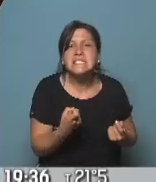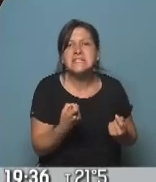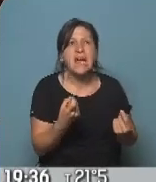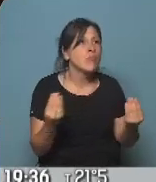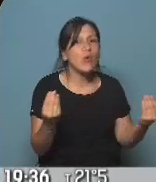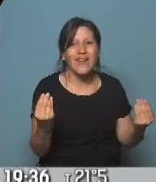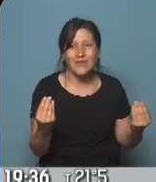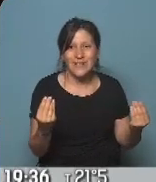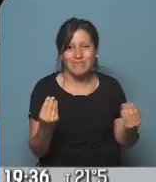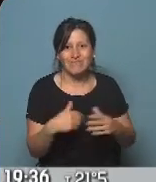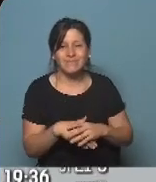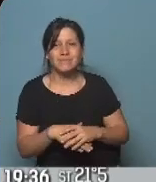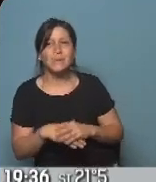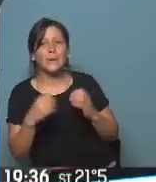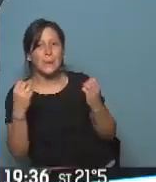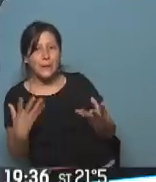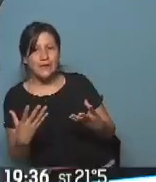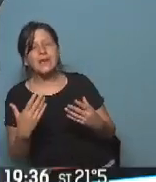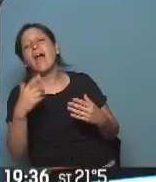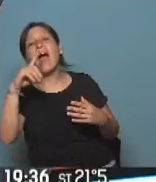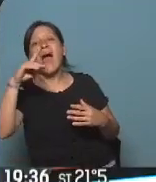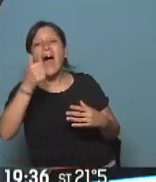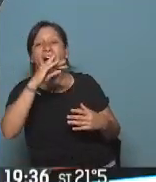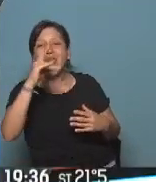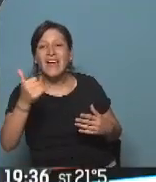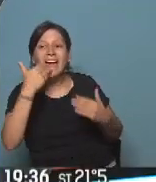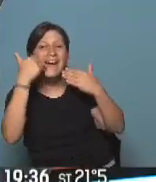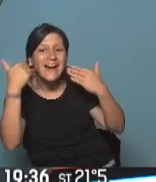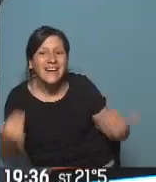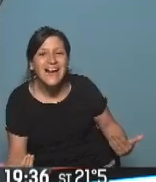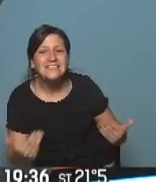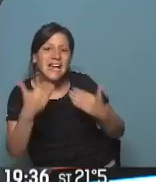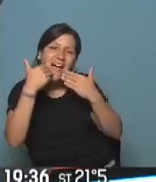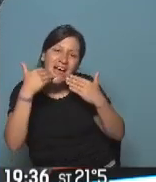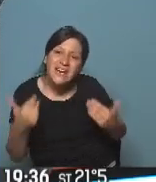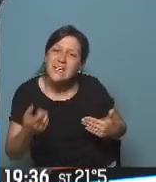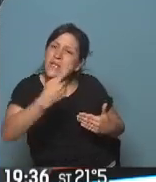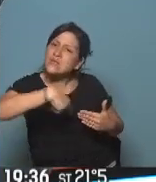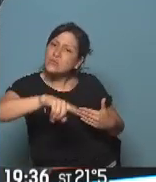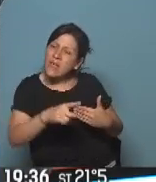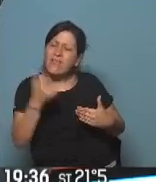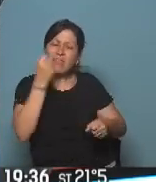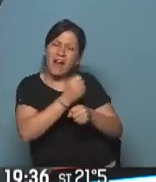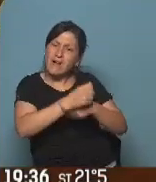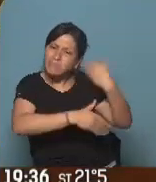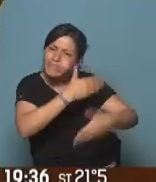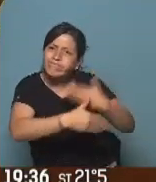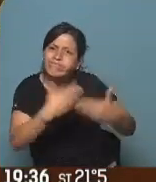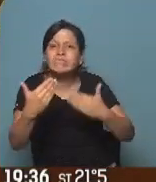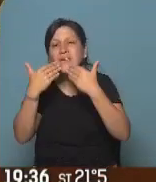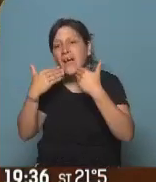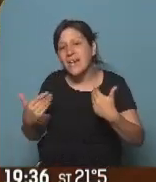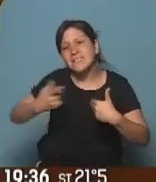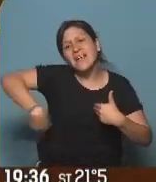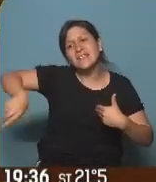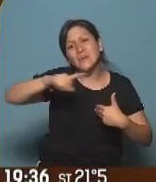que ir dirigidas bien nada muchísimas gracias y gracias también por la función que realizan desde hace ya tantos años es muchísimas gracias a